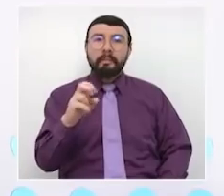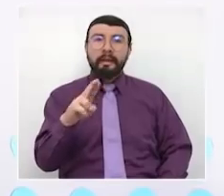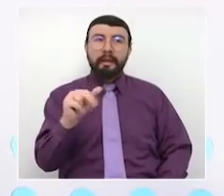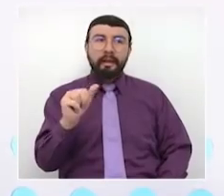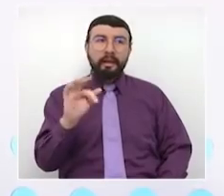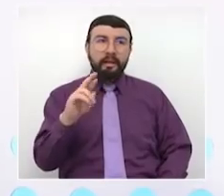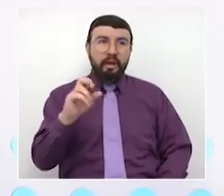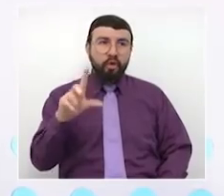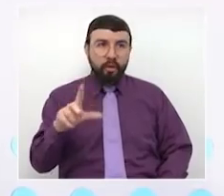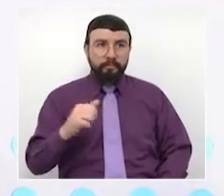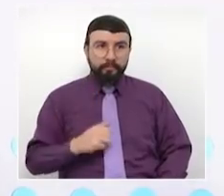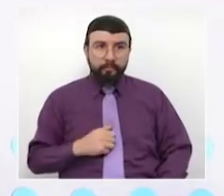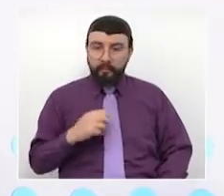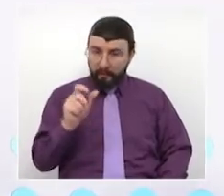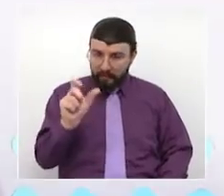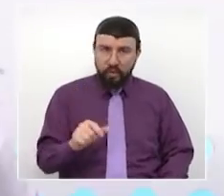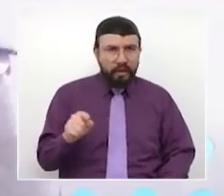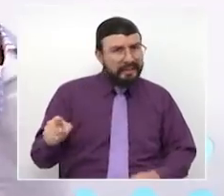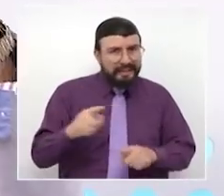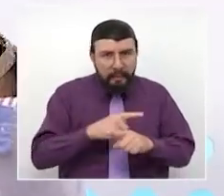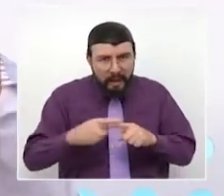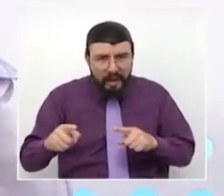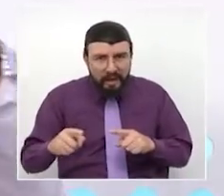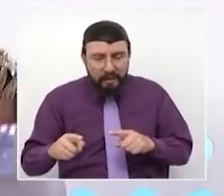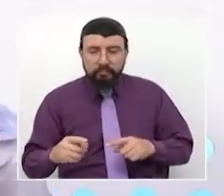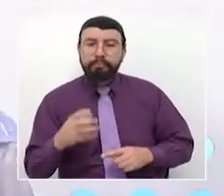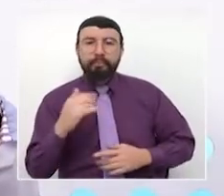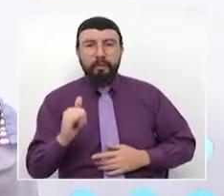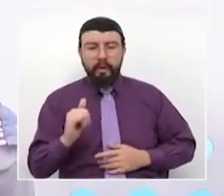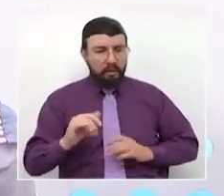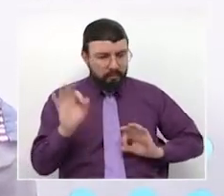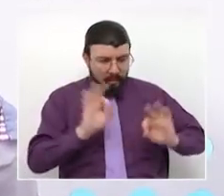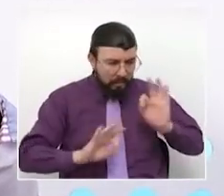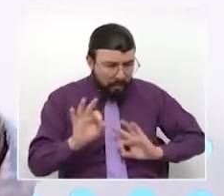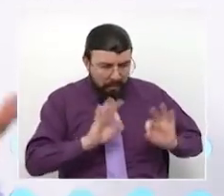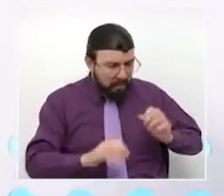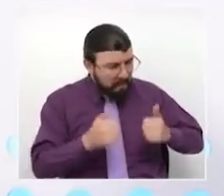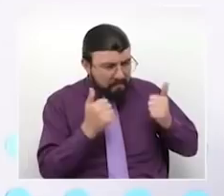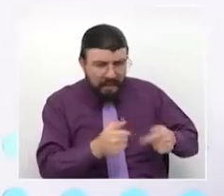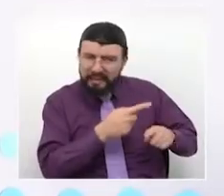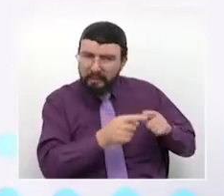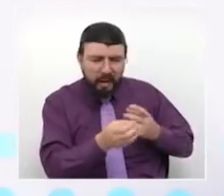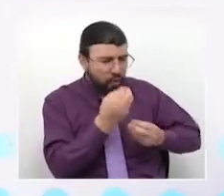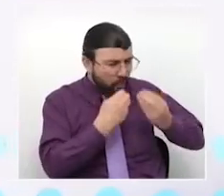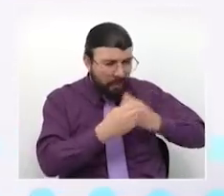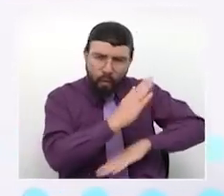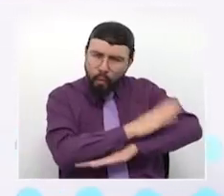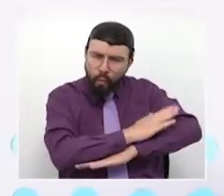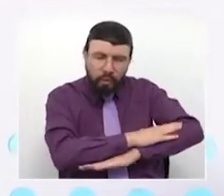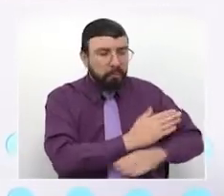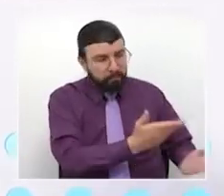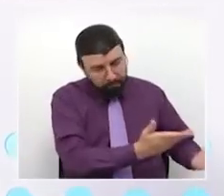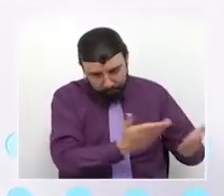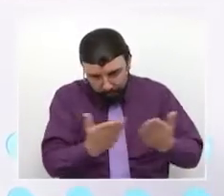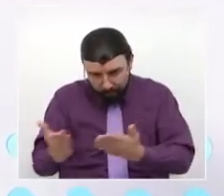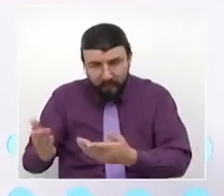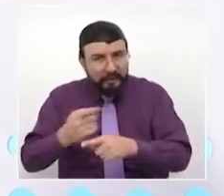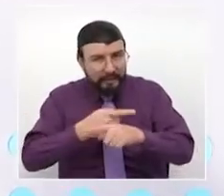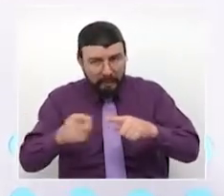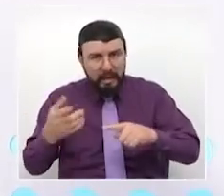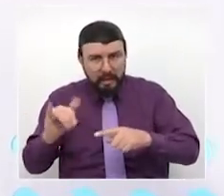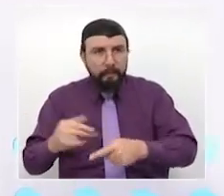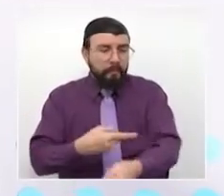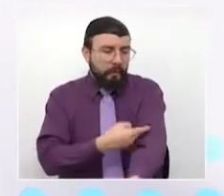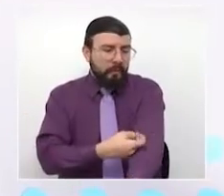Preparamos la persona esa semana y llevamos al paciente al laboratorio a extraerle la sangre para obtener